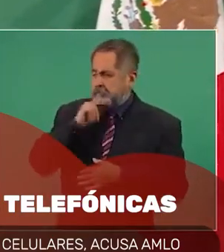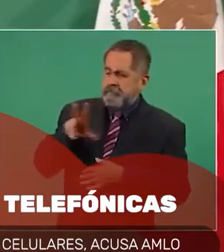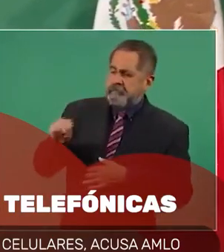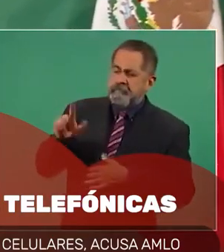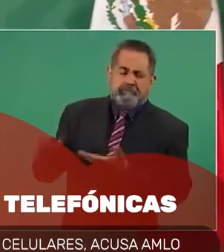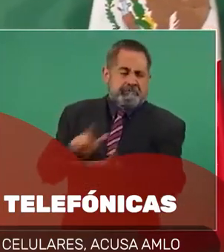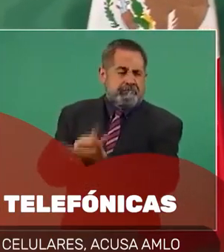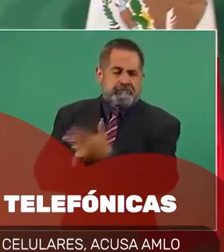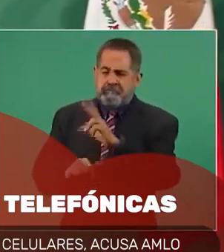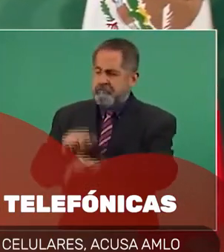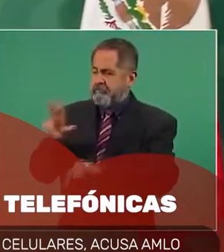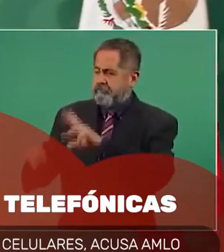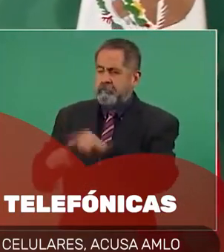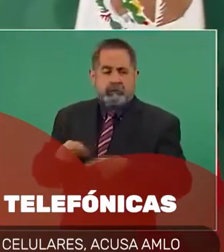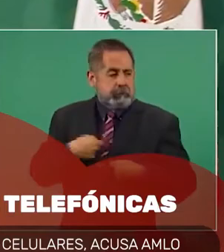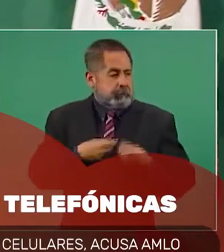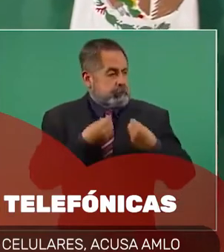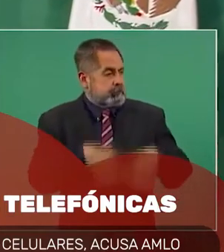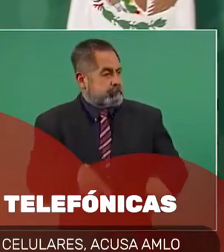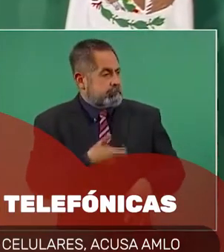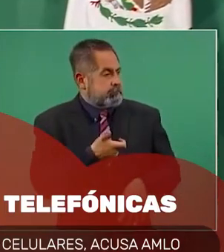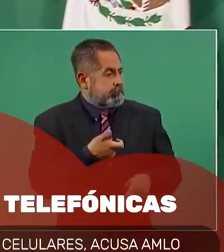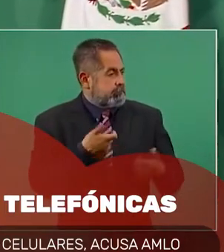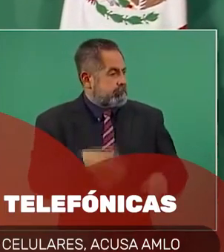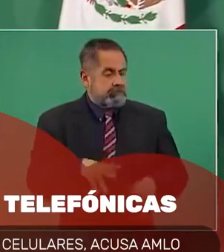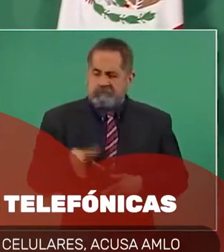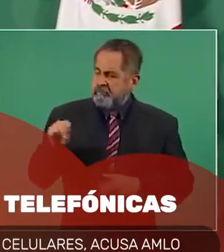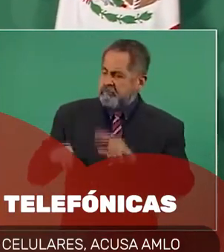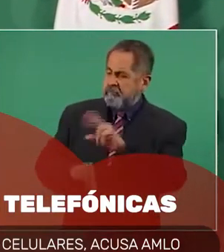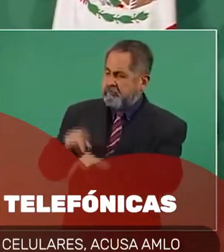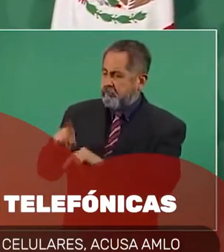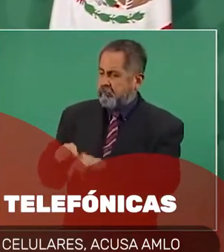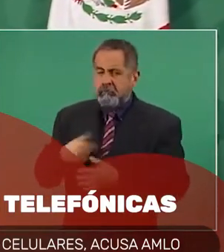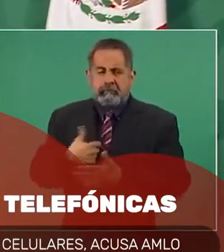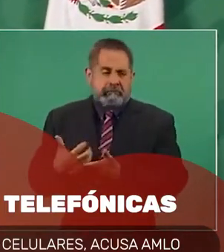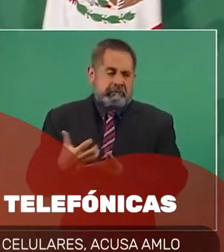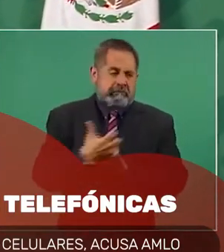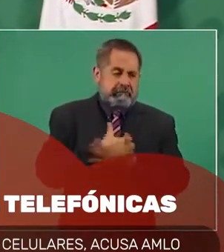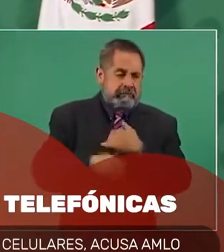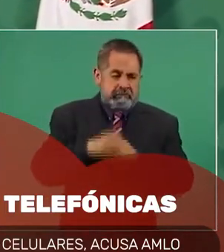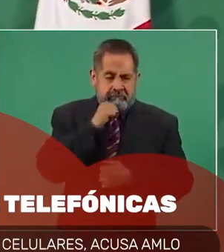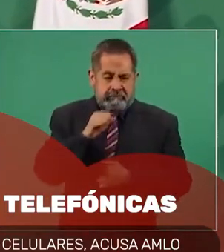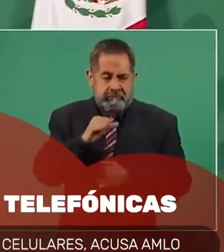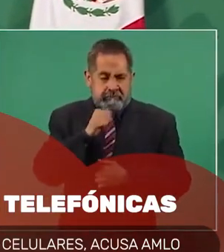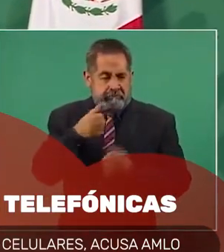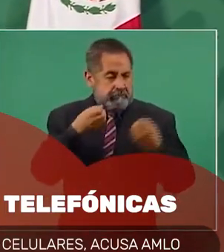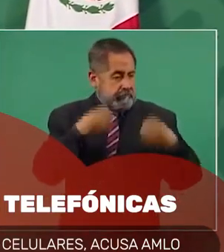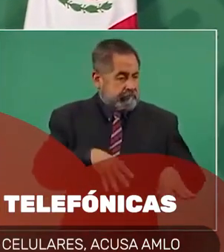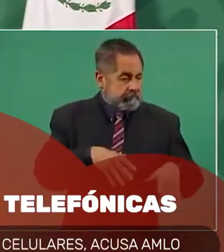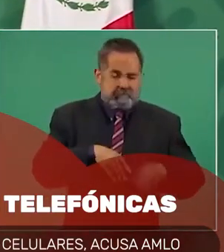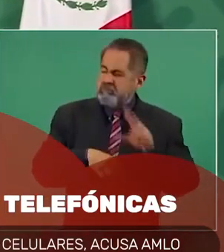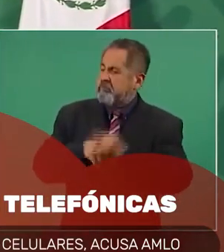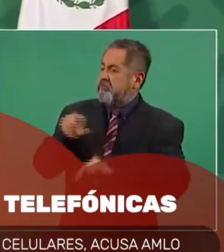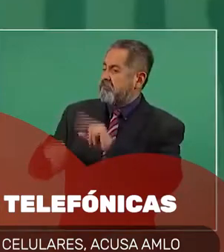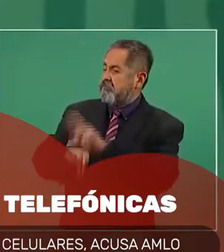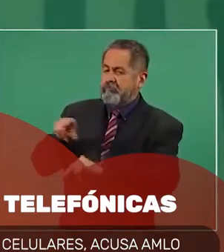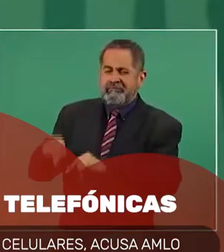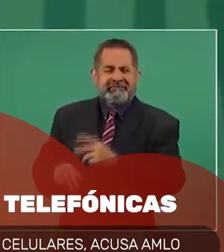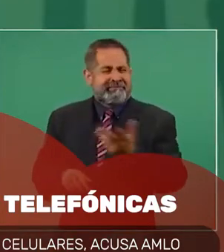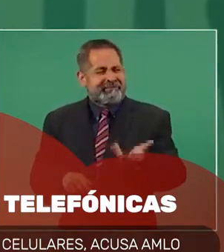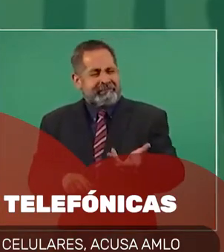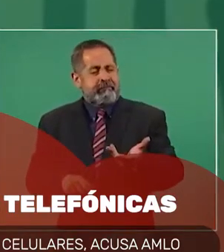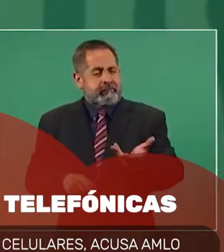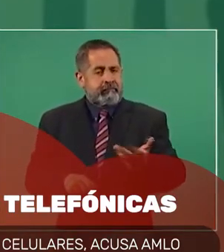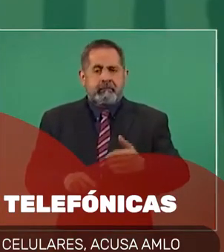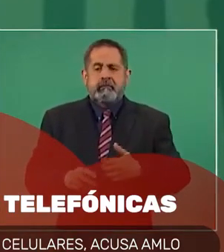telefónicas solo les interesa y dinero y se lanzó contra la reforma de Ley de Telecomunicaciones y Radiodifusión. En este sentido, el jefe del Ejecutivo afirmó que